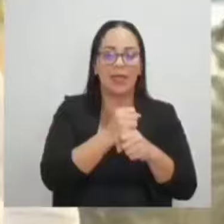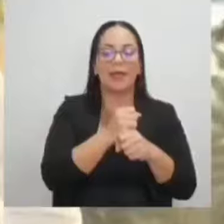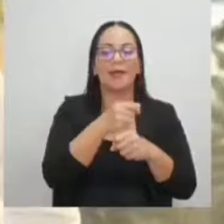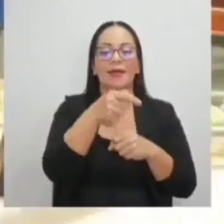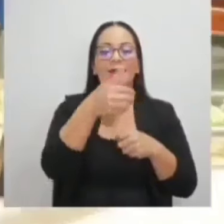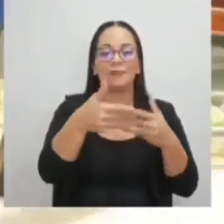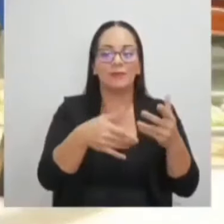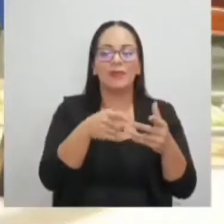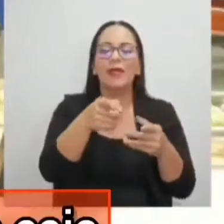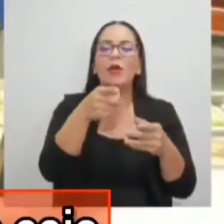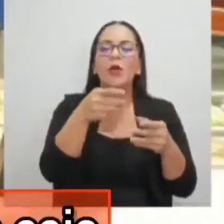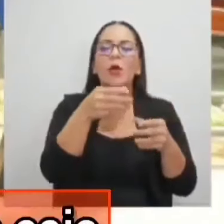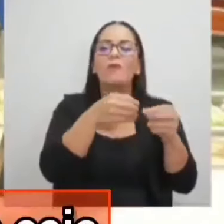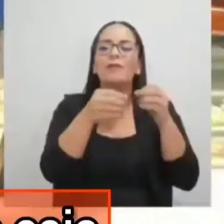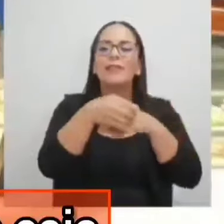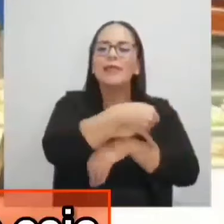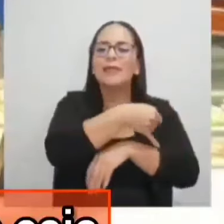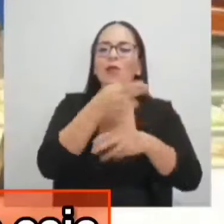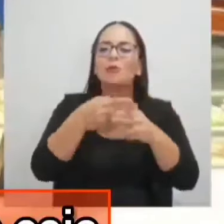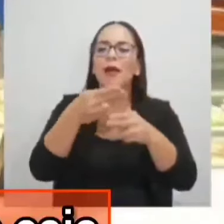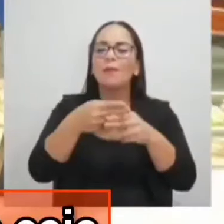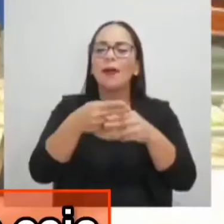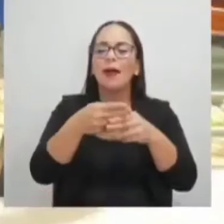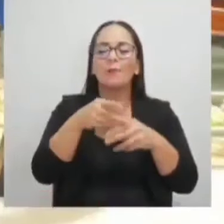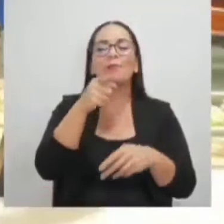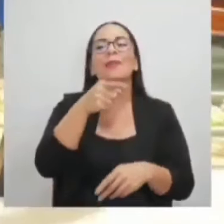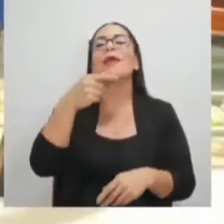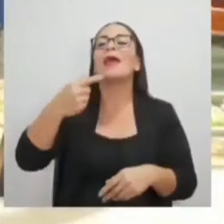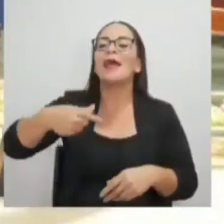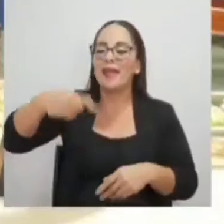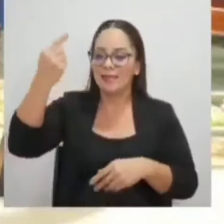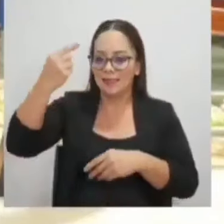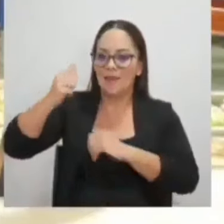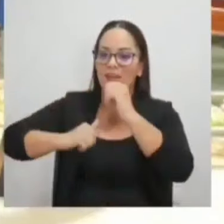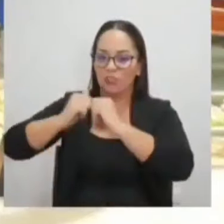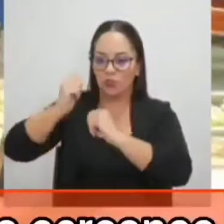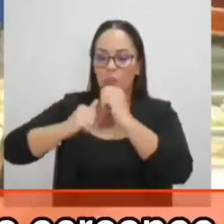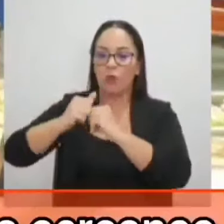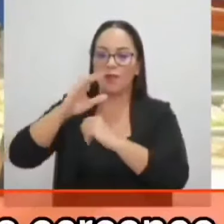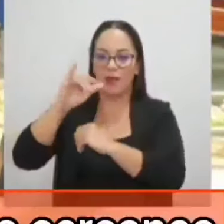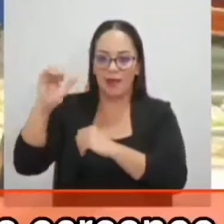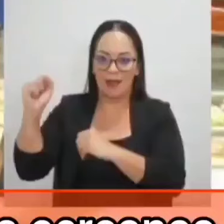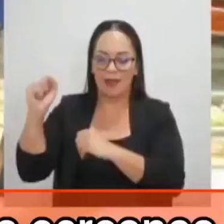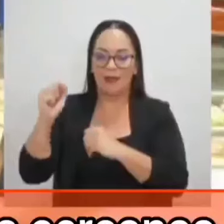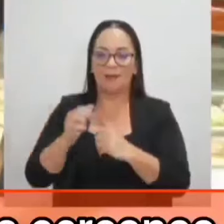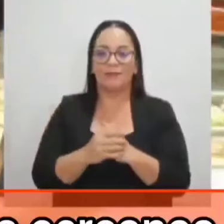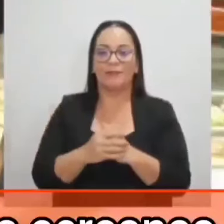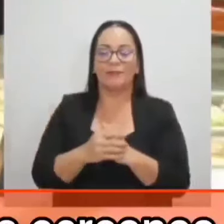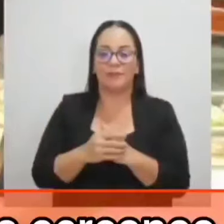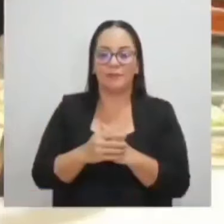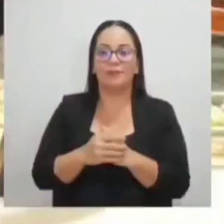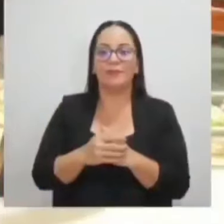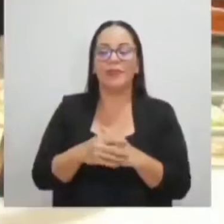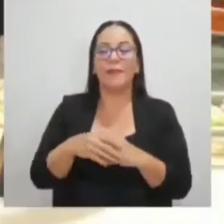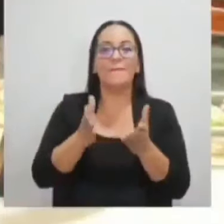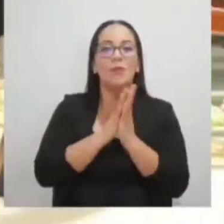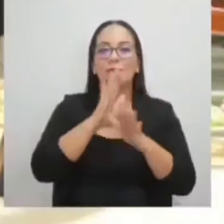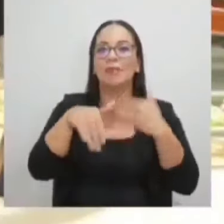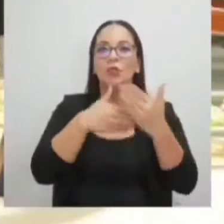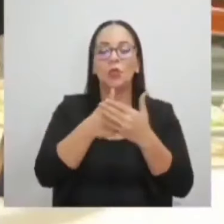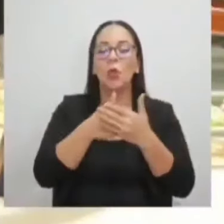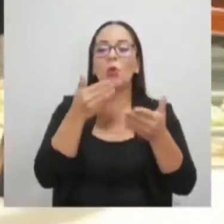tuya? La gerencia de infraestructura de la Caja mandó a sacar todos los que había que hacer en las intersecciones cercanas, toda la